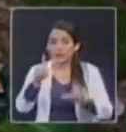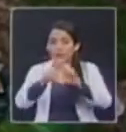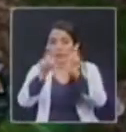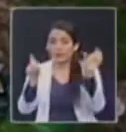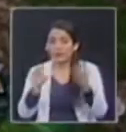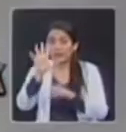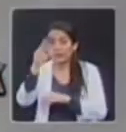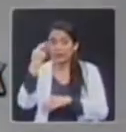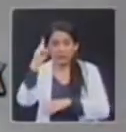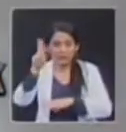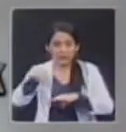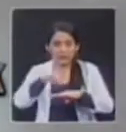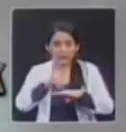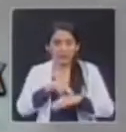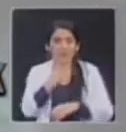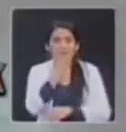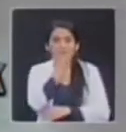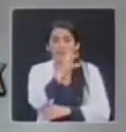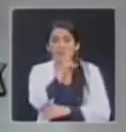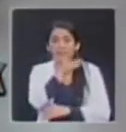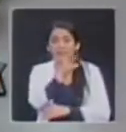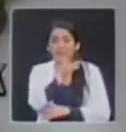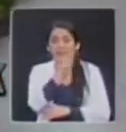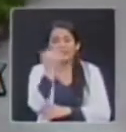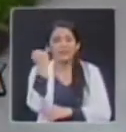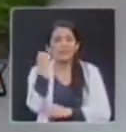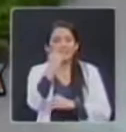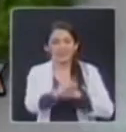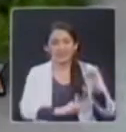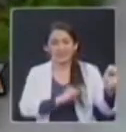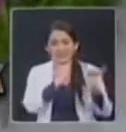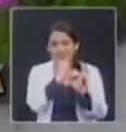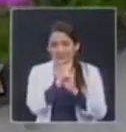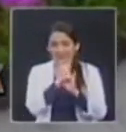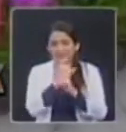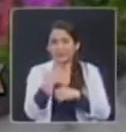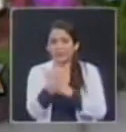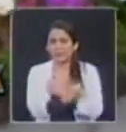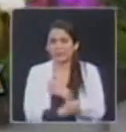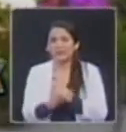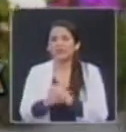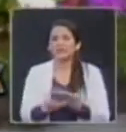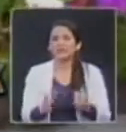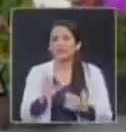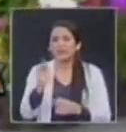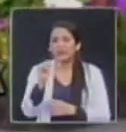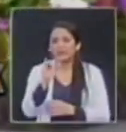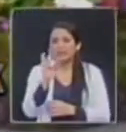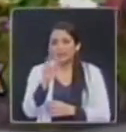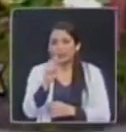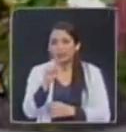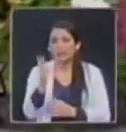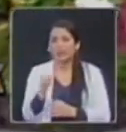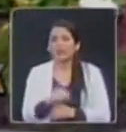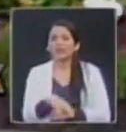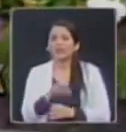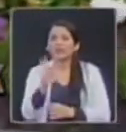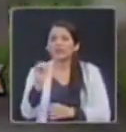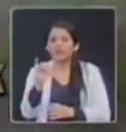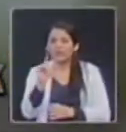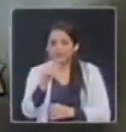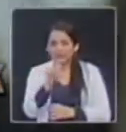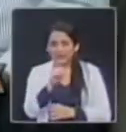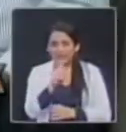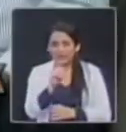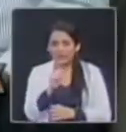16 internacionales. Más de 50.000 plantas están expuestas de países como Taiwán, Tailandia, China y Singapur. A